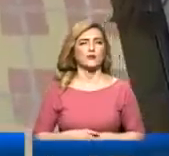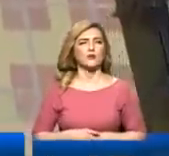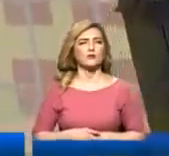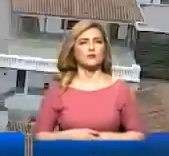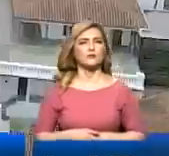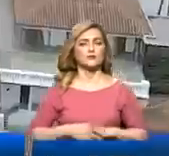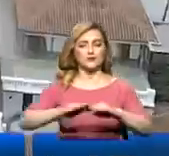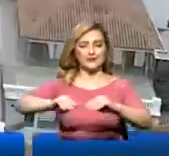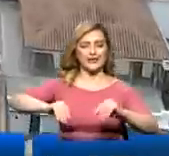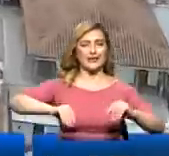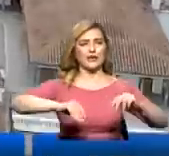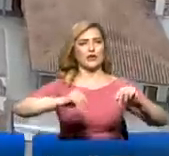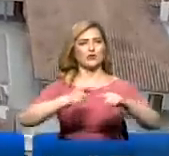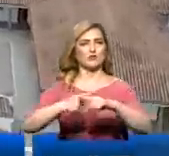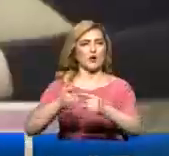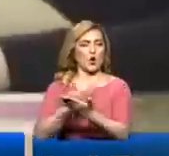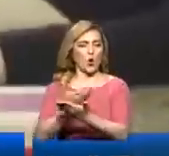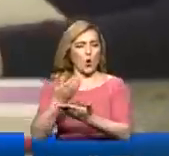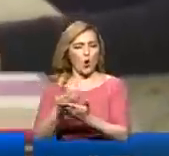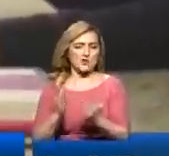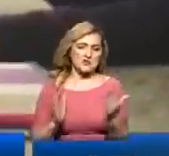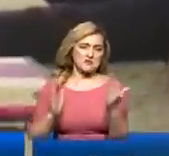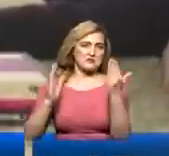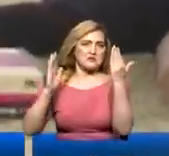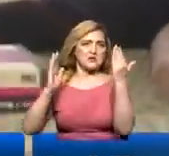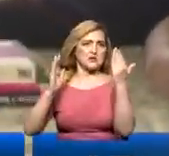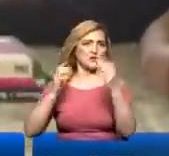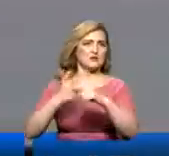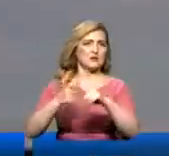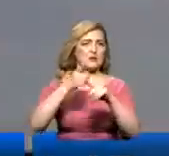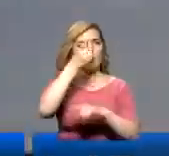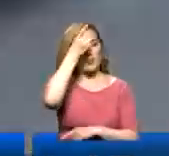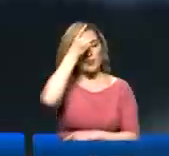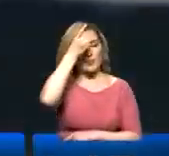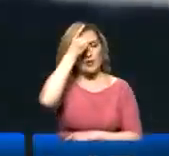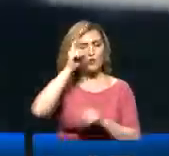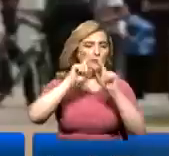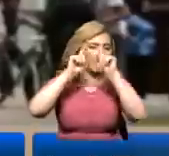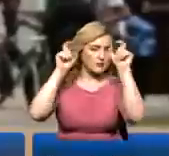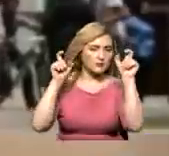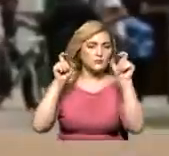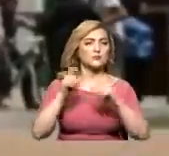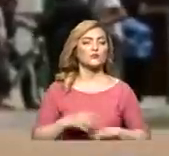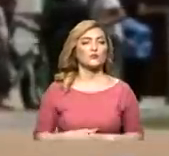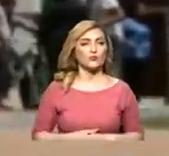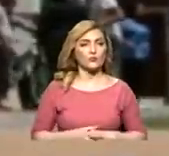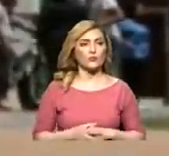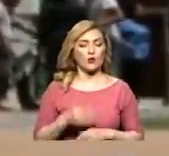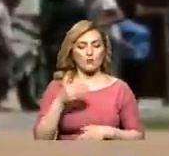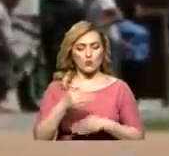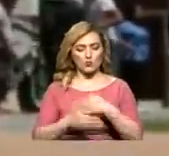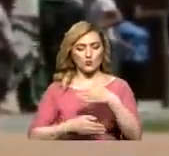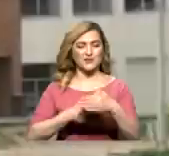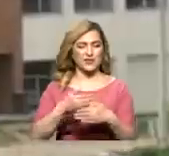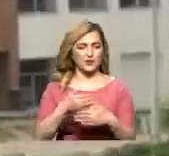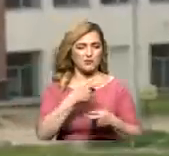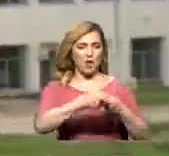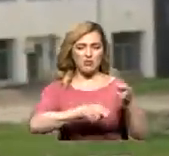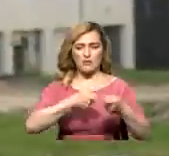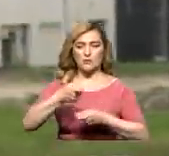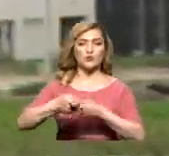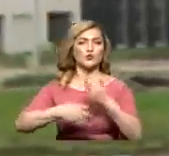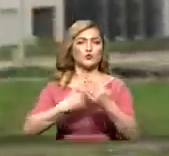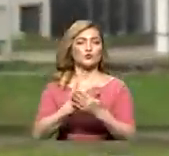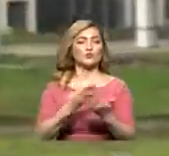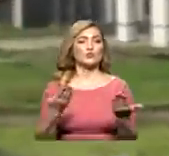los terrenos y demás activos, así como los pasivos o deudas que tenga la empresa, luego del proceso de liquidación